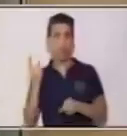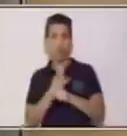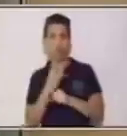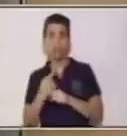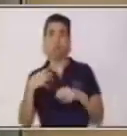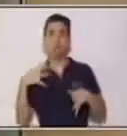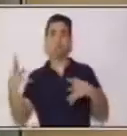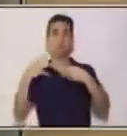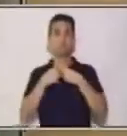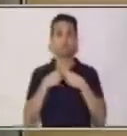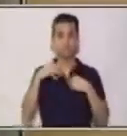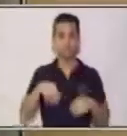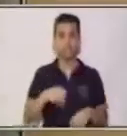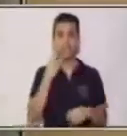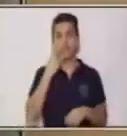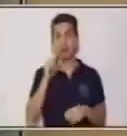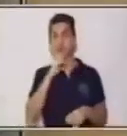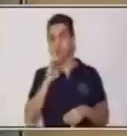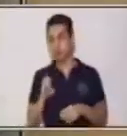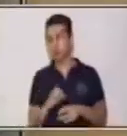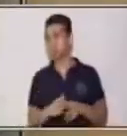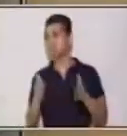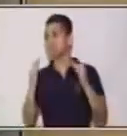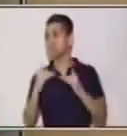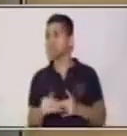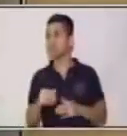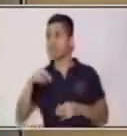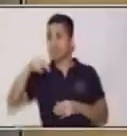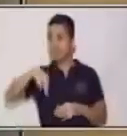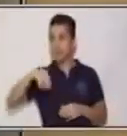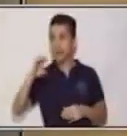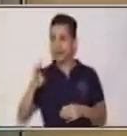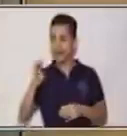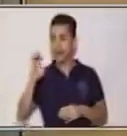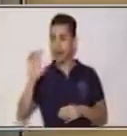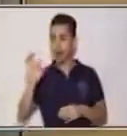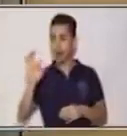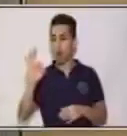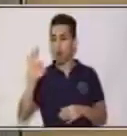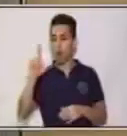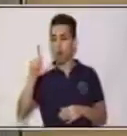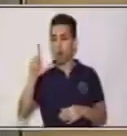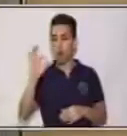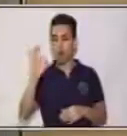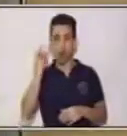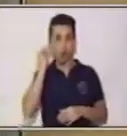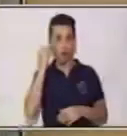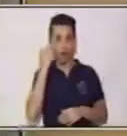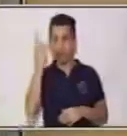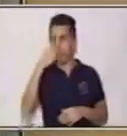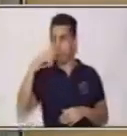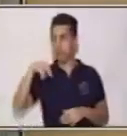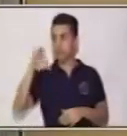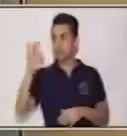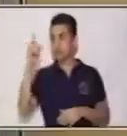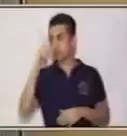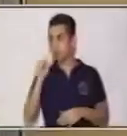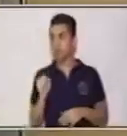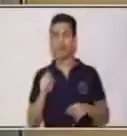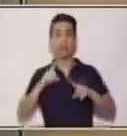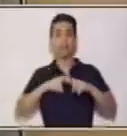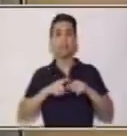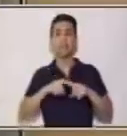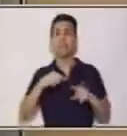según las etapas o cómo se está viviendo los momentos, según las necesidades lingüísticas.